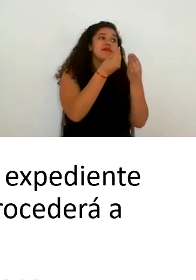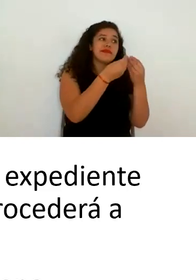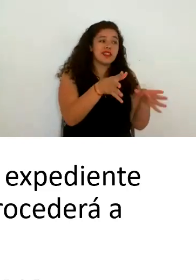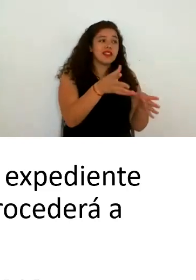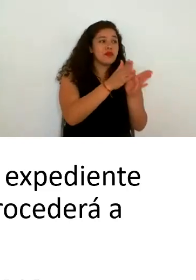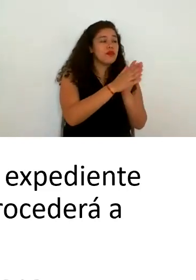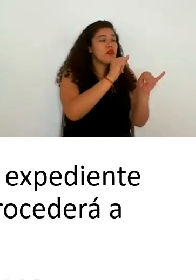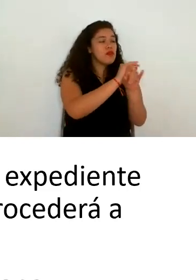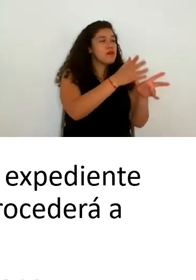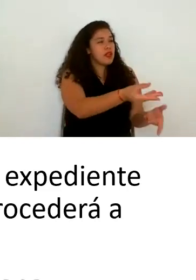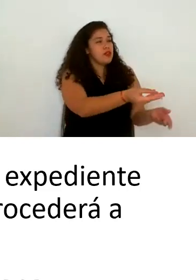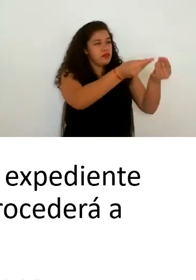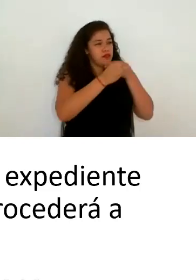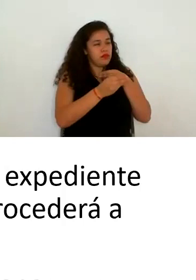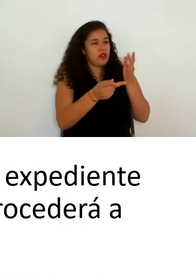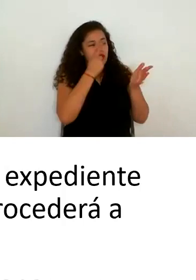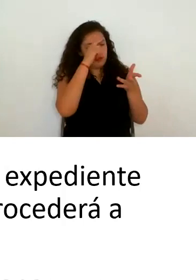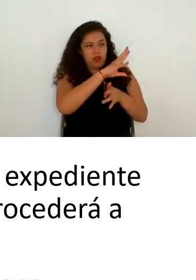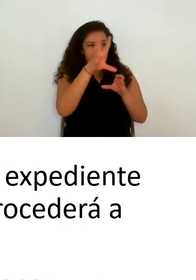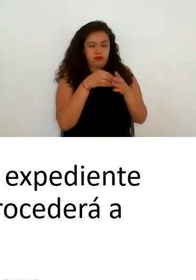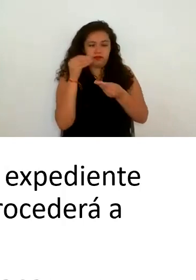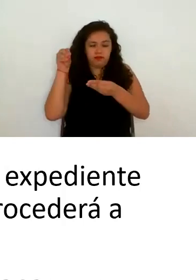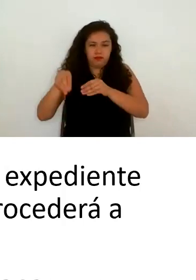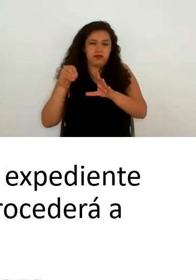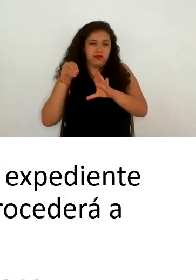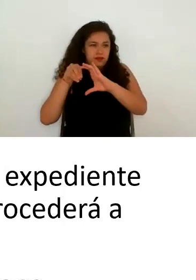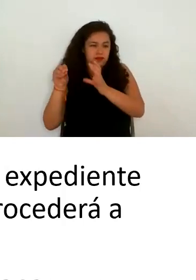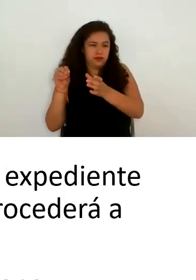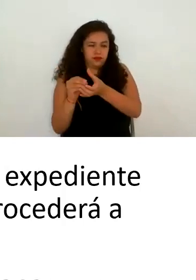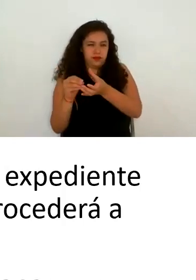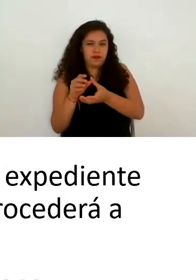poder tener el completo, ¿no? Por alguna situación dices, hoy